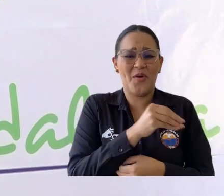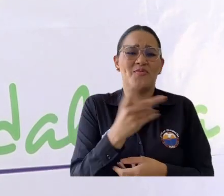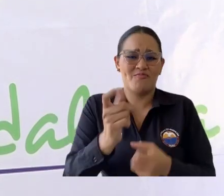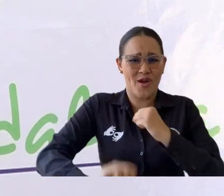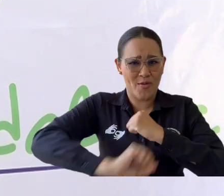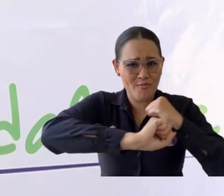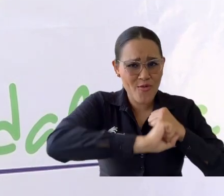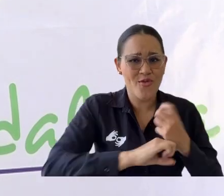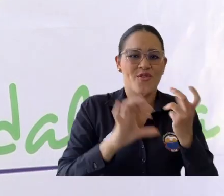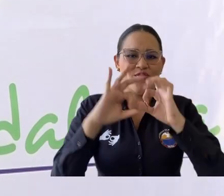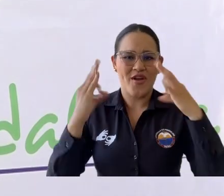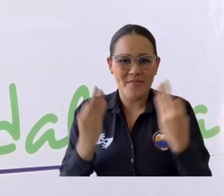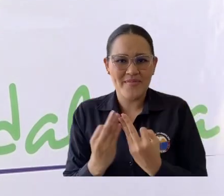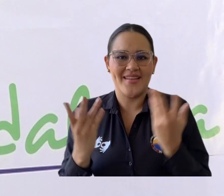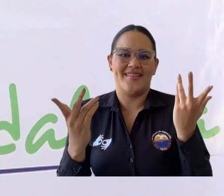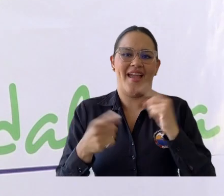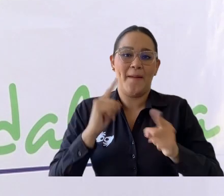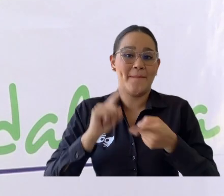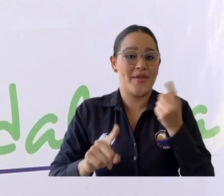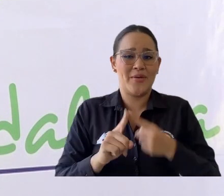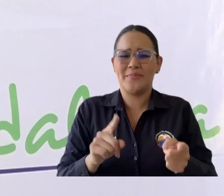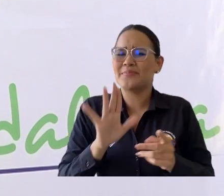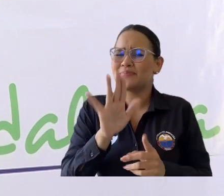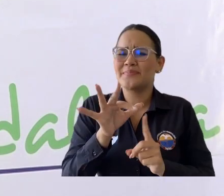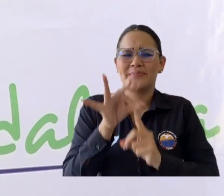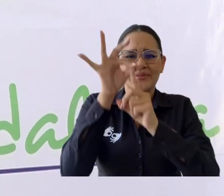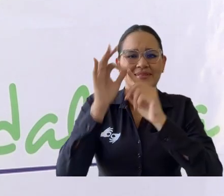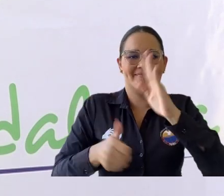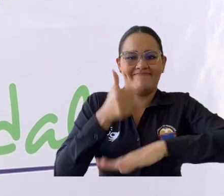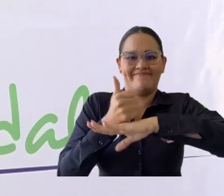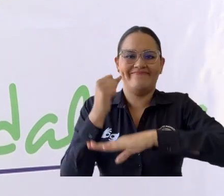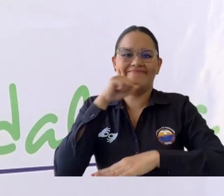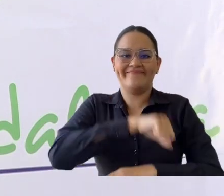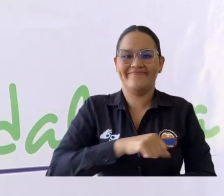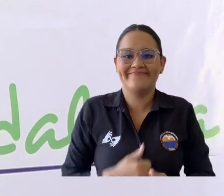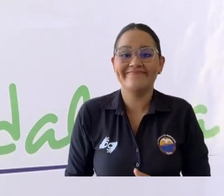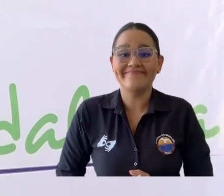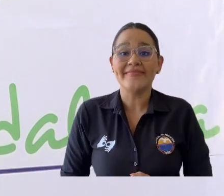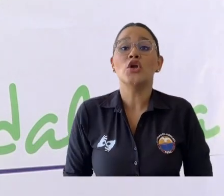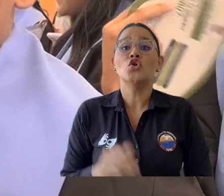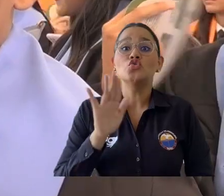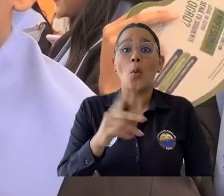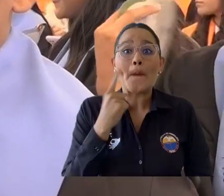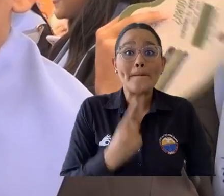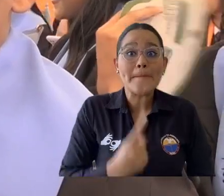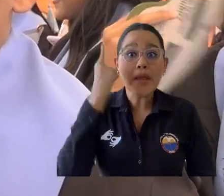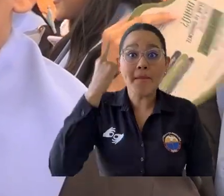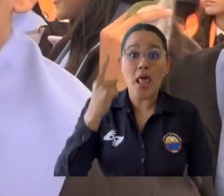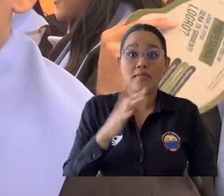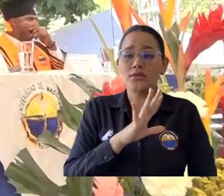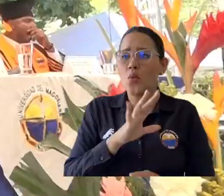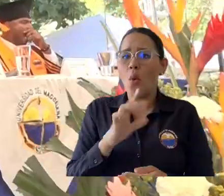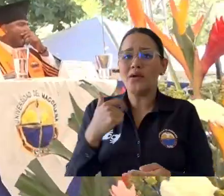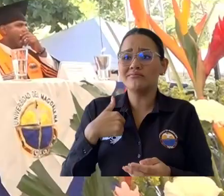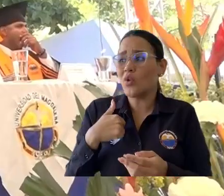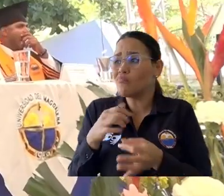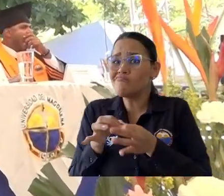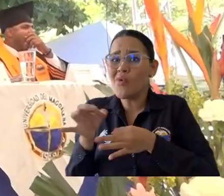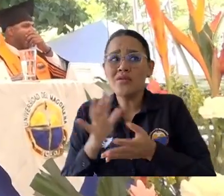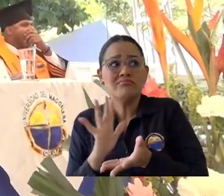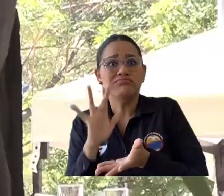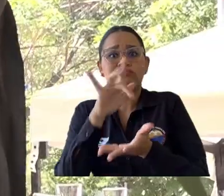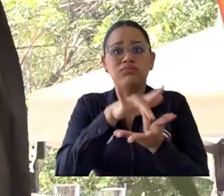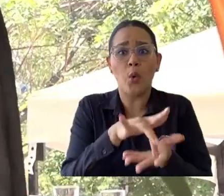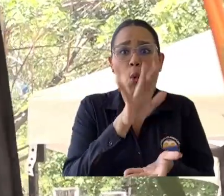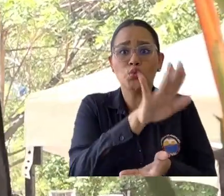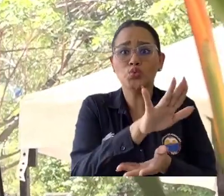esto con todos aquellos que me ayudaron, familias, amigos y en especial el rector Pablo Vera Salazar. Salir por primera vez de sus hogares a una